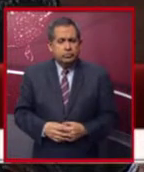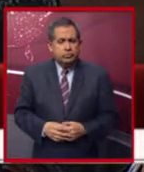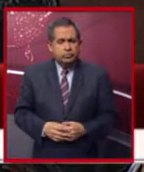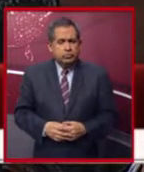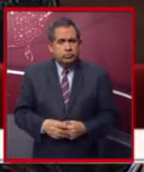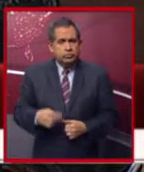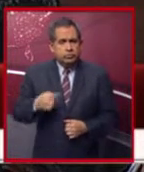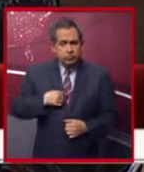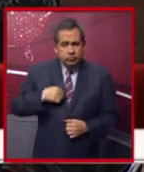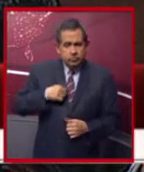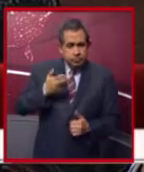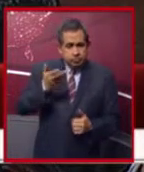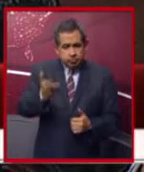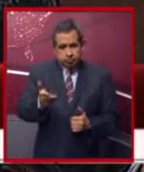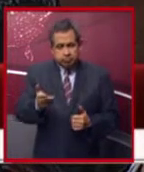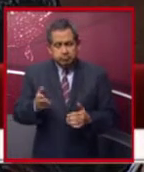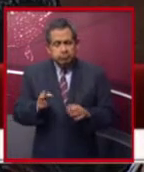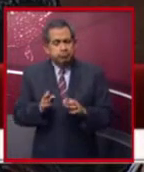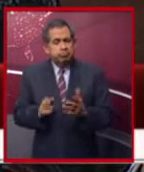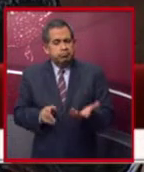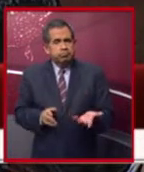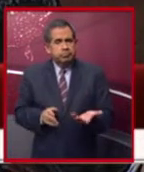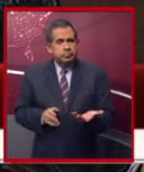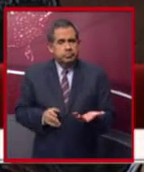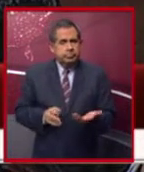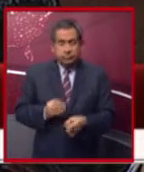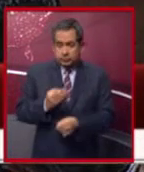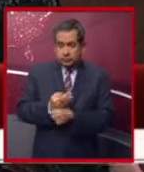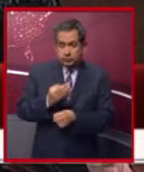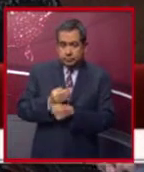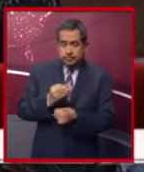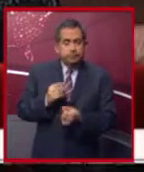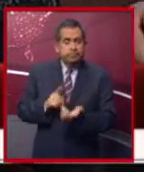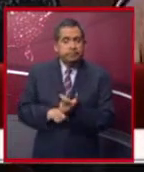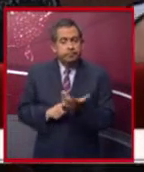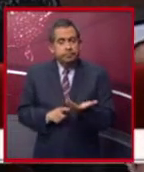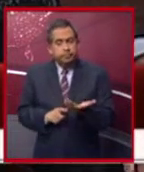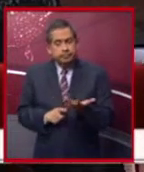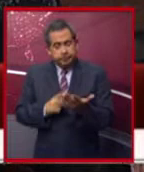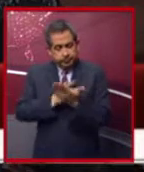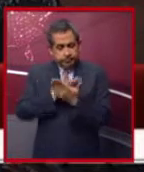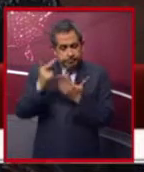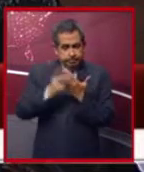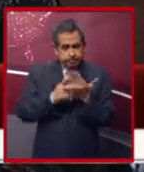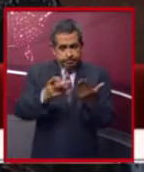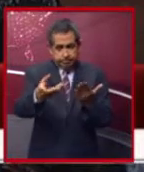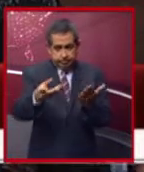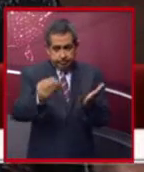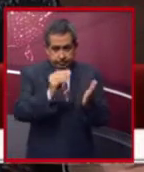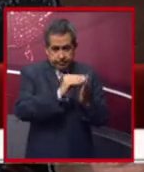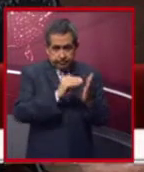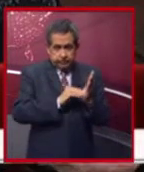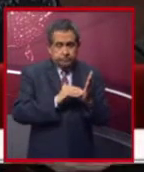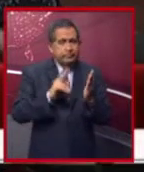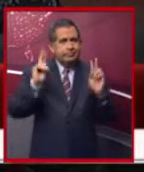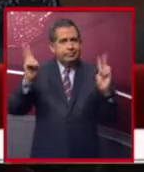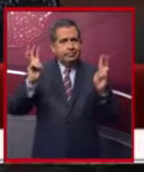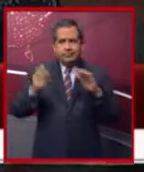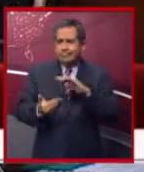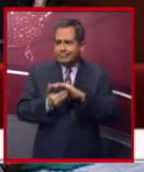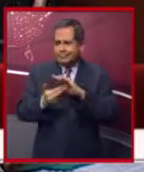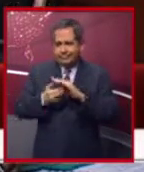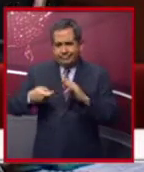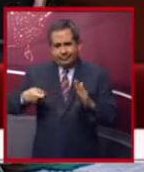Yo sí pediría que en este proyecto que se ha denominado en esta